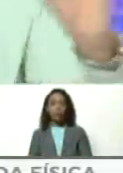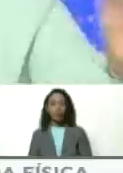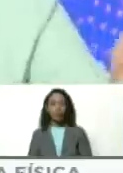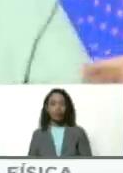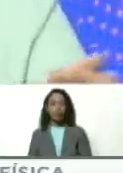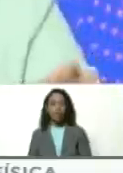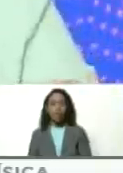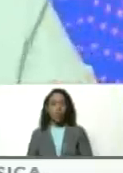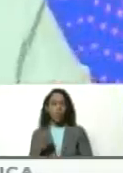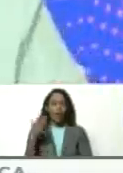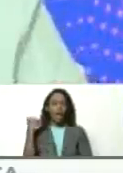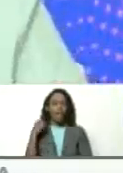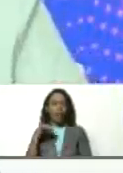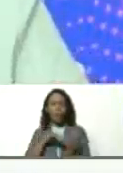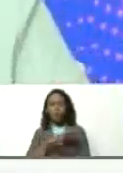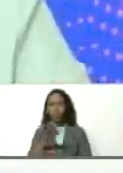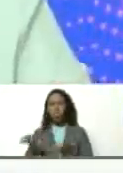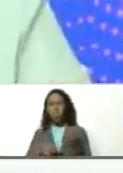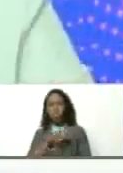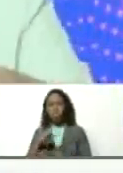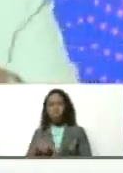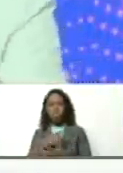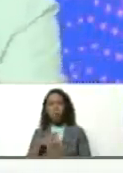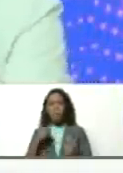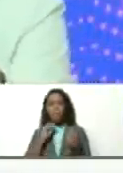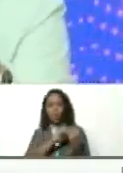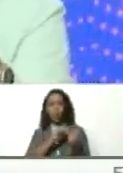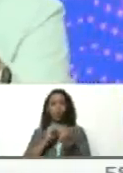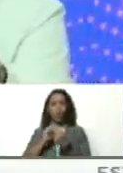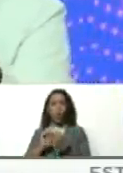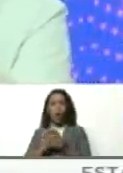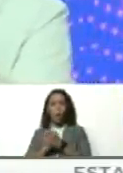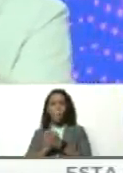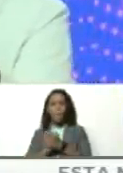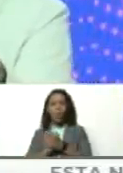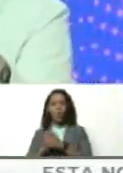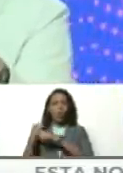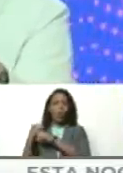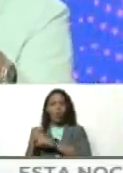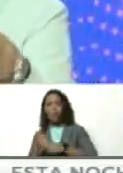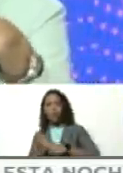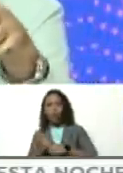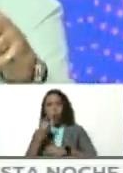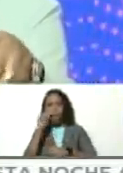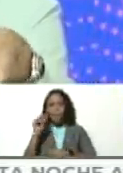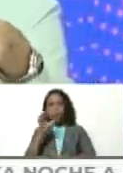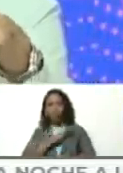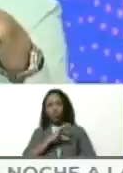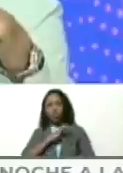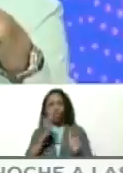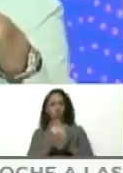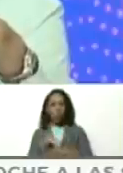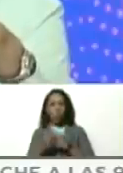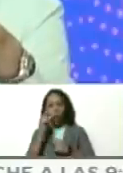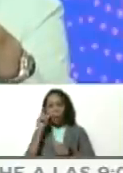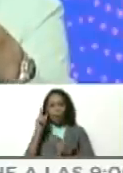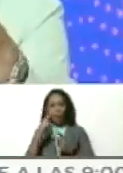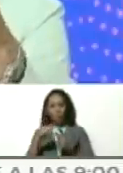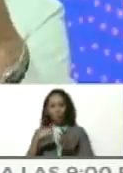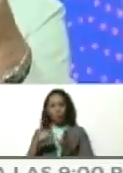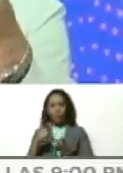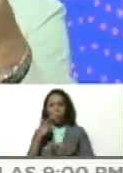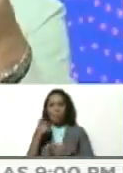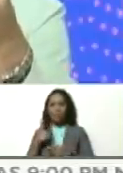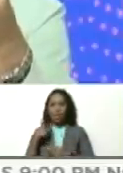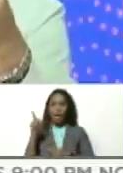una vez teníamos un conflicto. Y los compañeros de la Liga Socialista, Juan Arias, Pedro Arias, Luisito, me dicen,